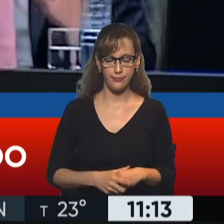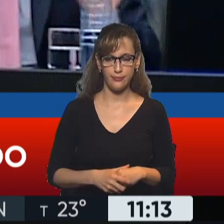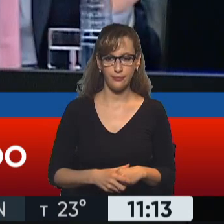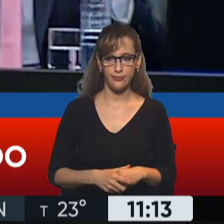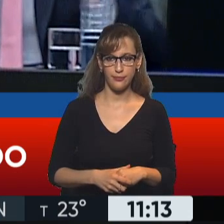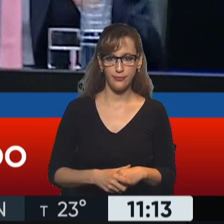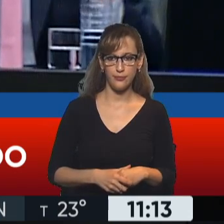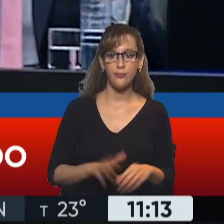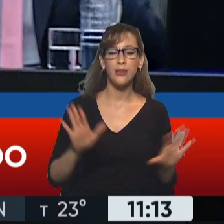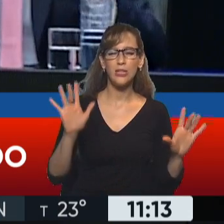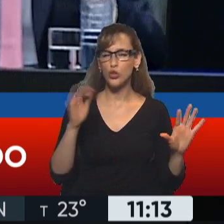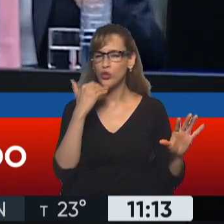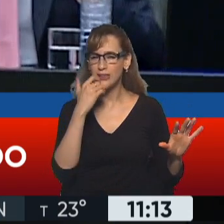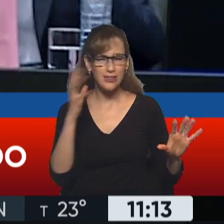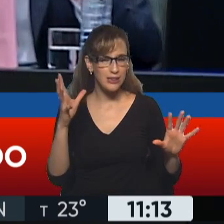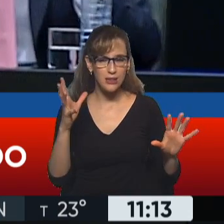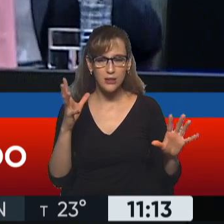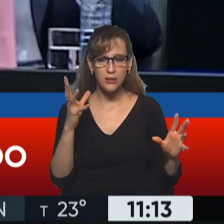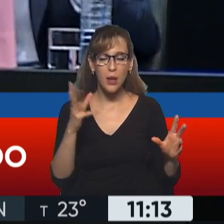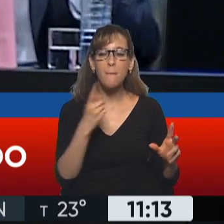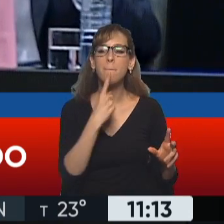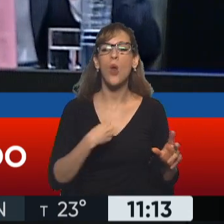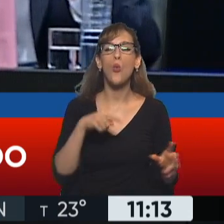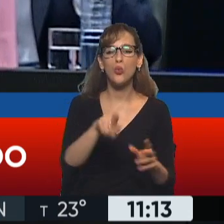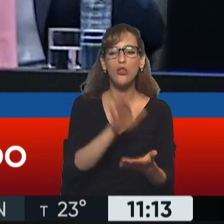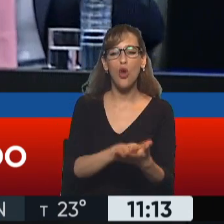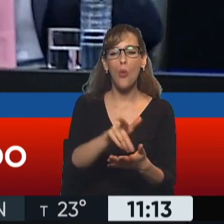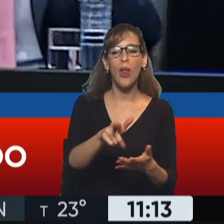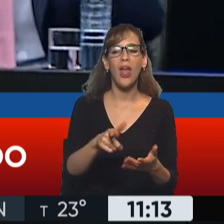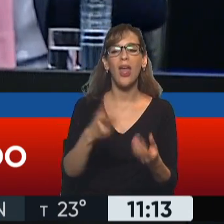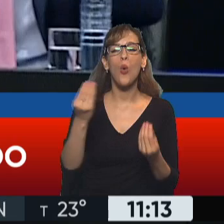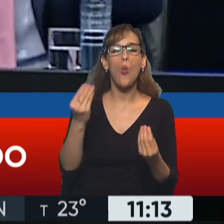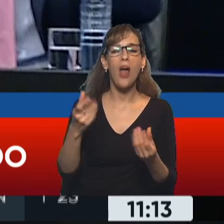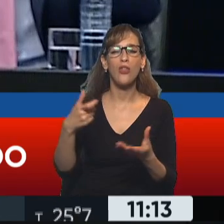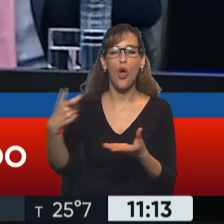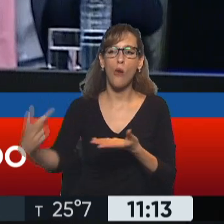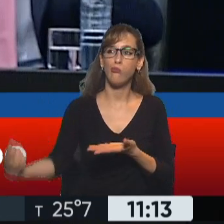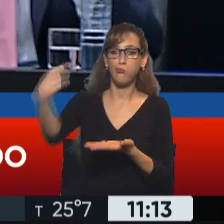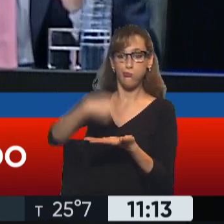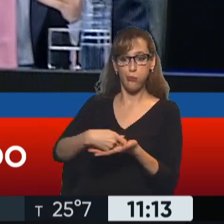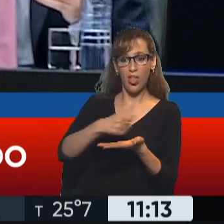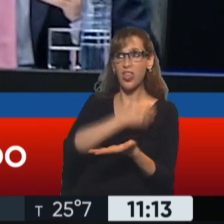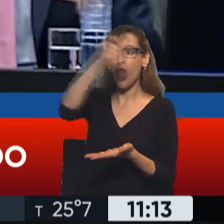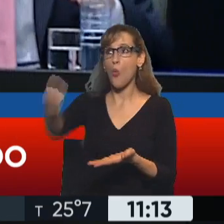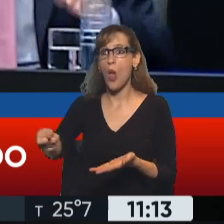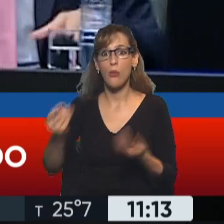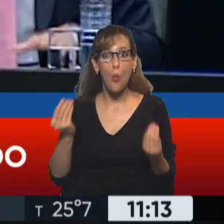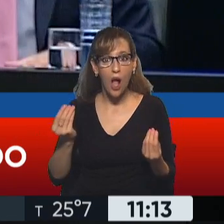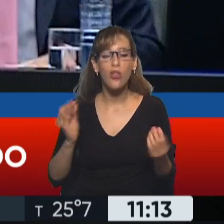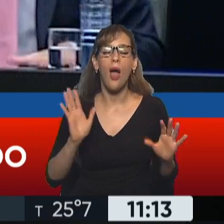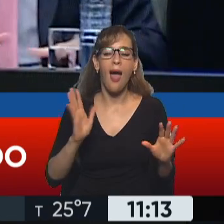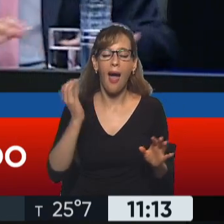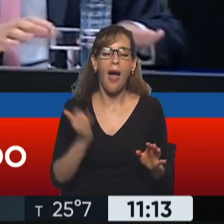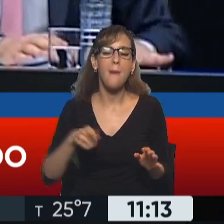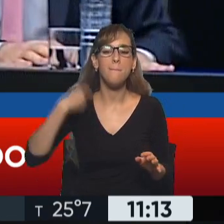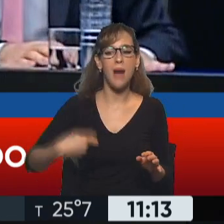Bueno, no sé si se escuchó la pregunta de esos desembolsos, ¿cuándo se devuelven? Justamente hay un cronograma de pagos